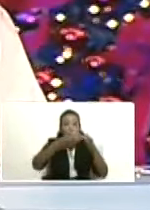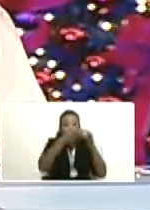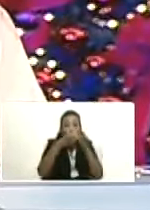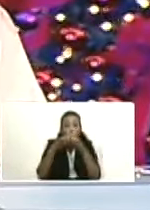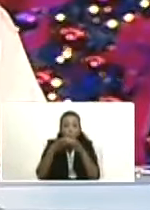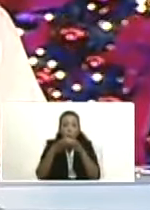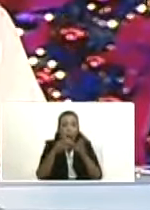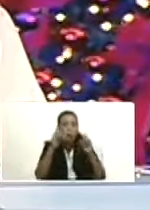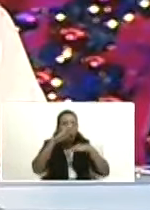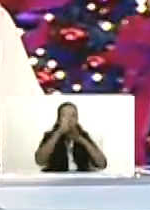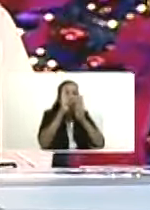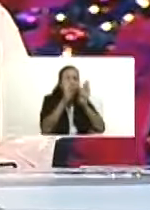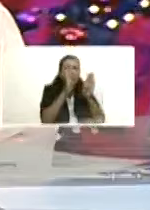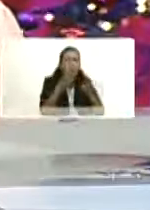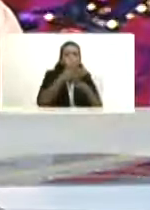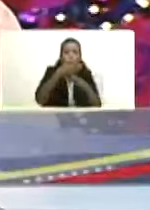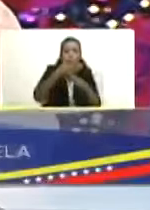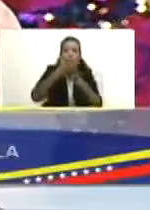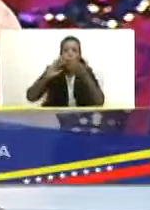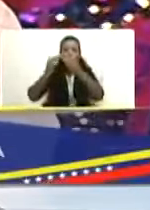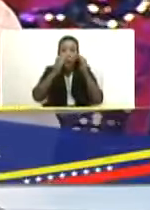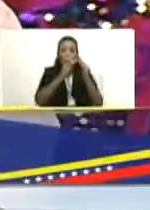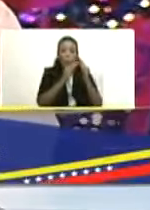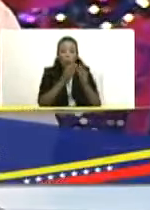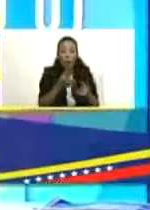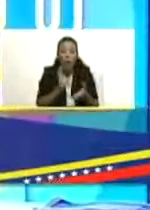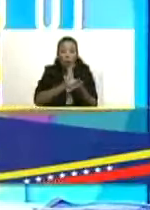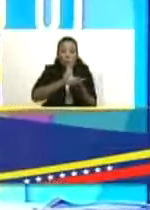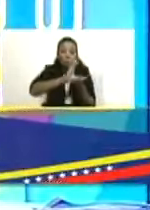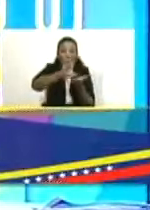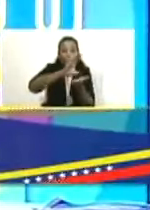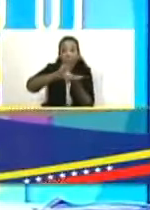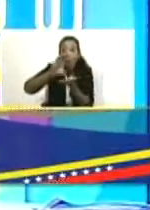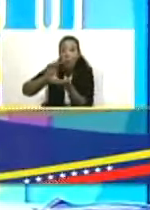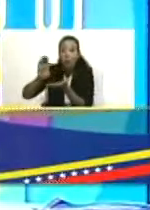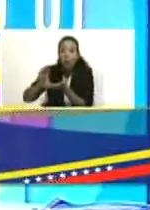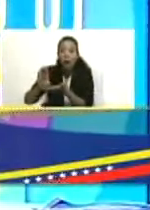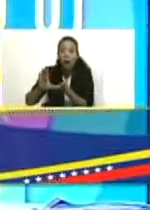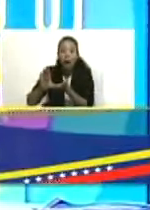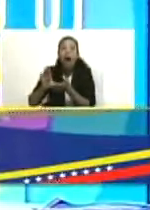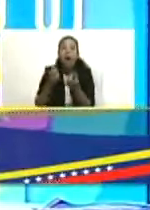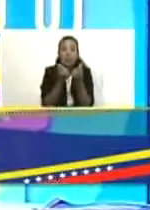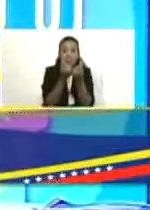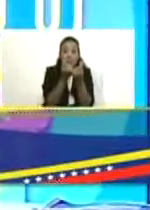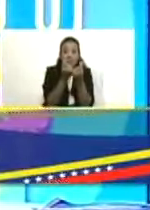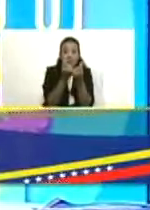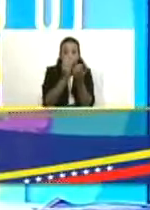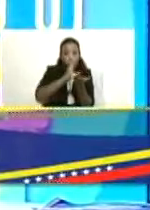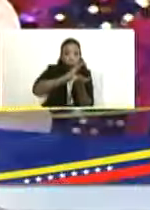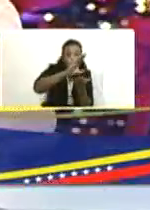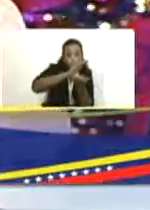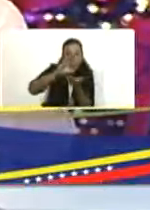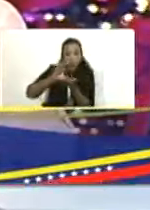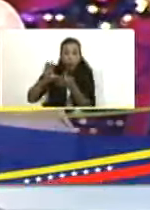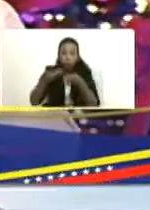Me parece muy bien compartir, bueno, los recursos que nosotros podemos poner en líquido, los